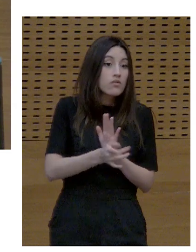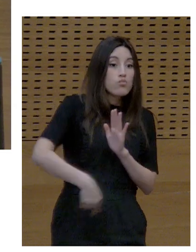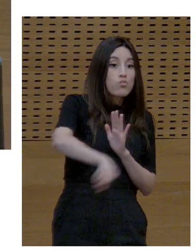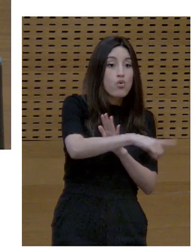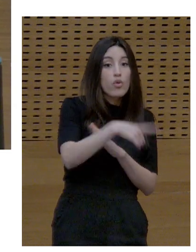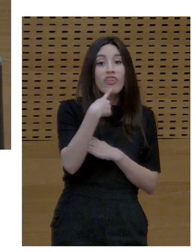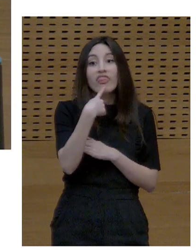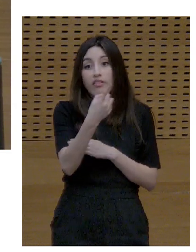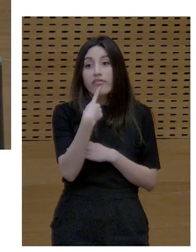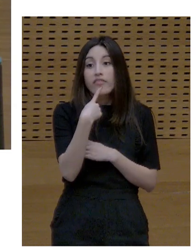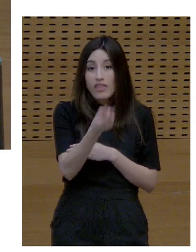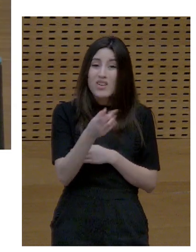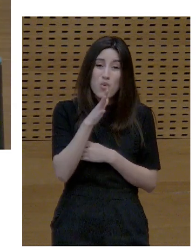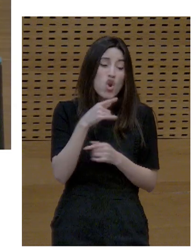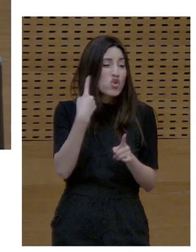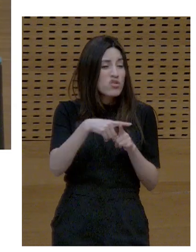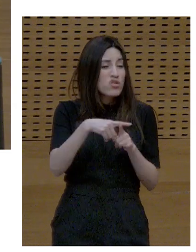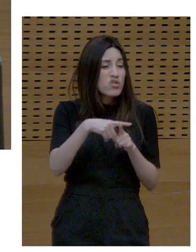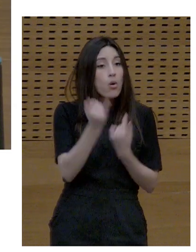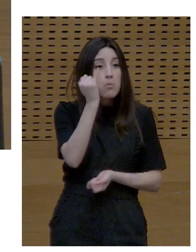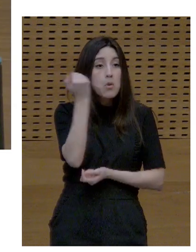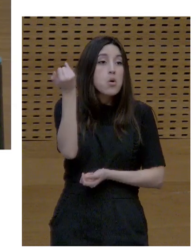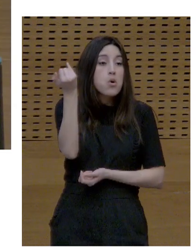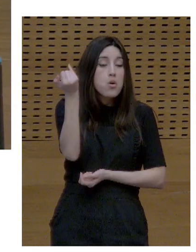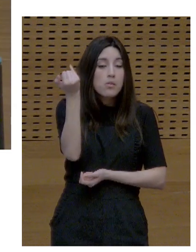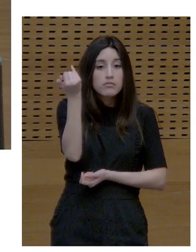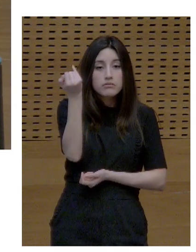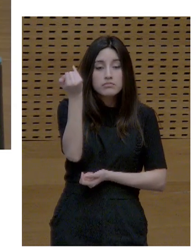sí, pasan desapercibidos, pero están.